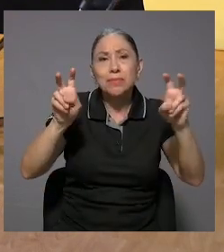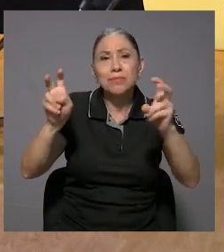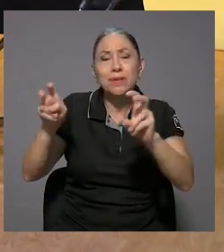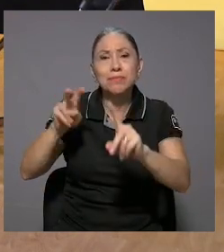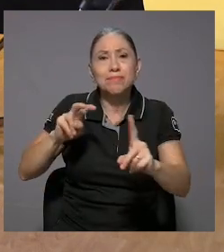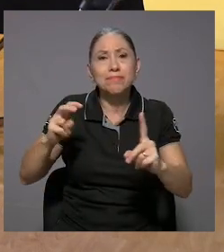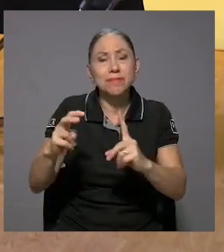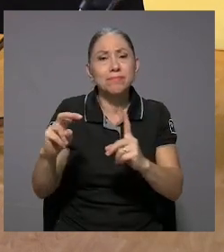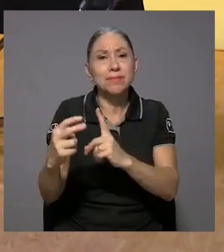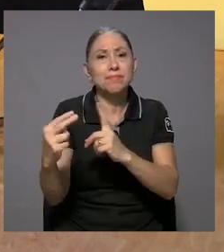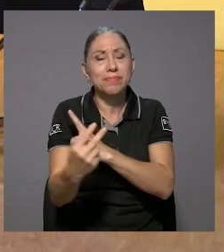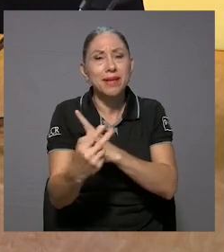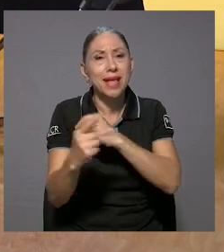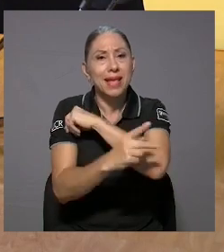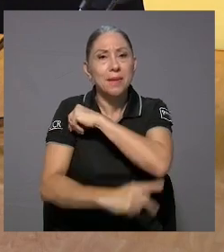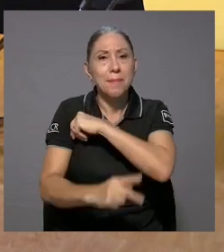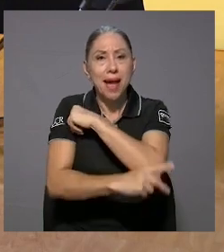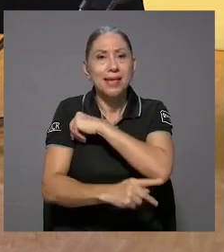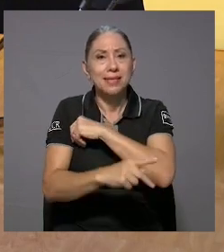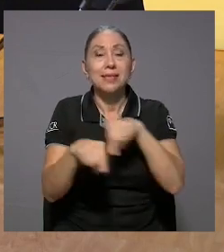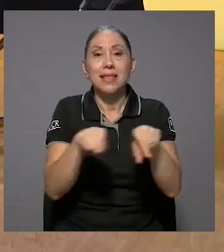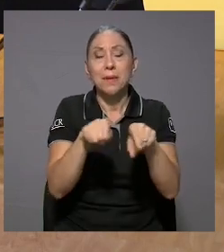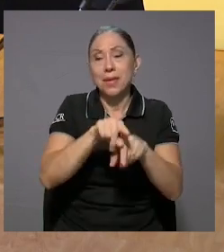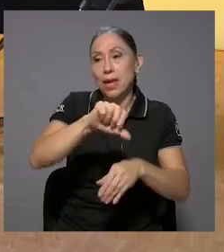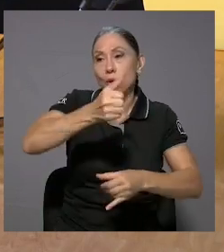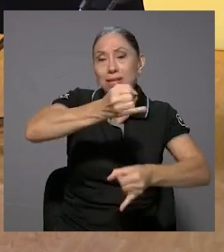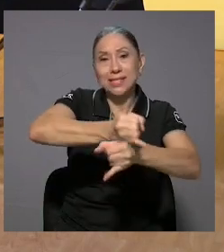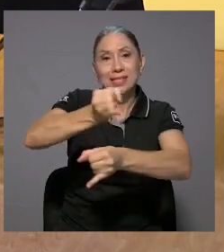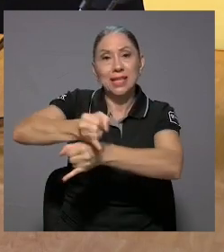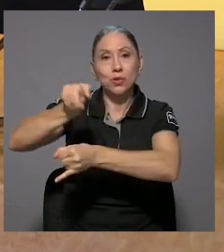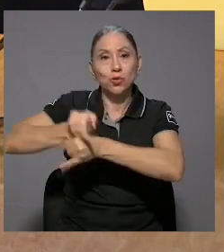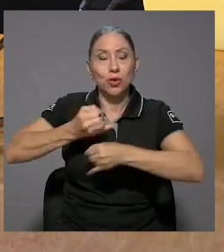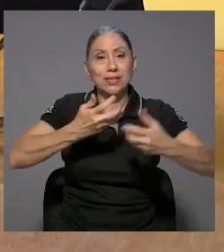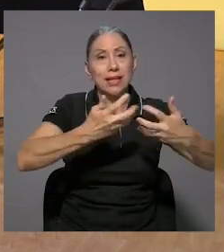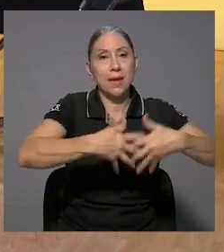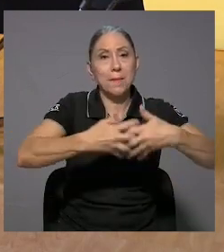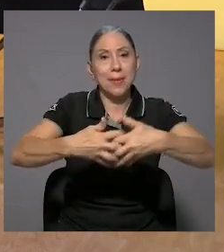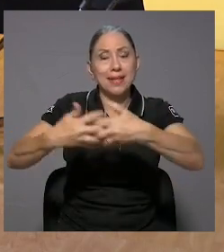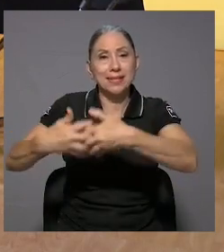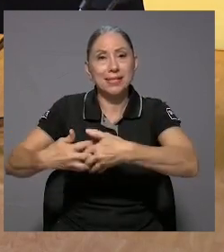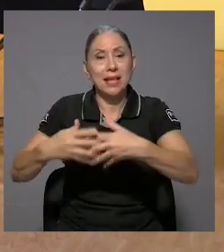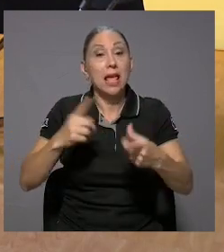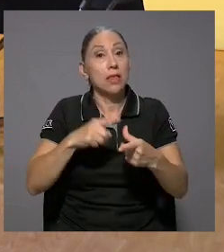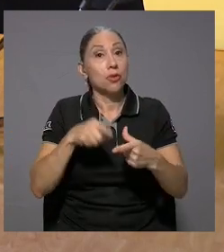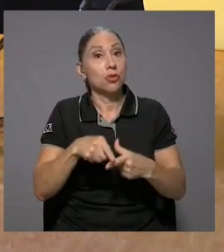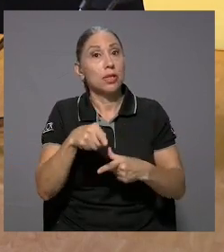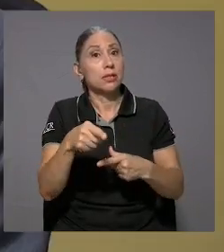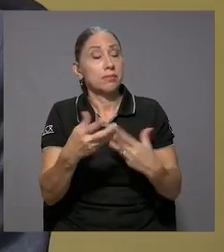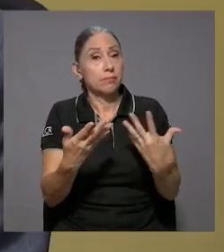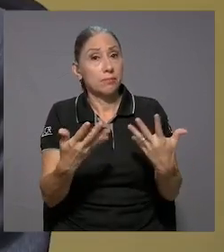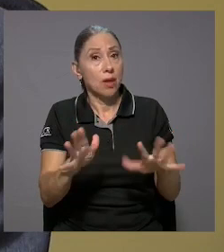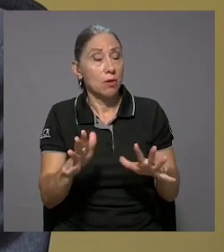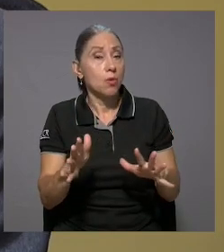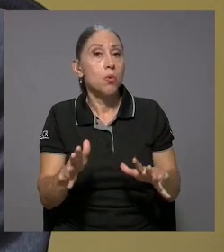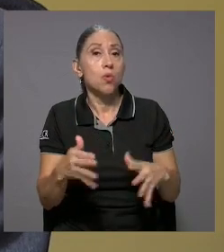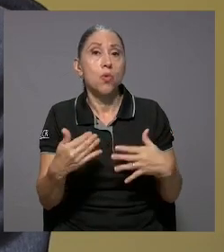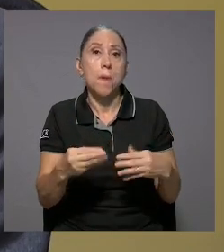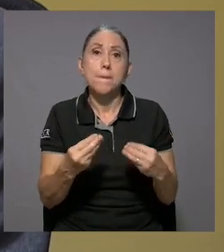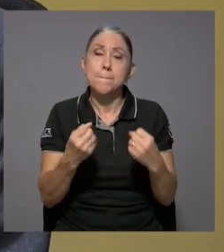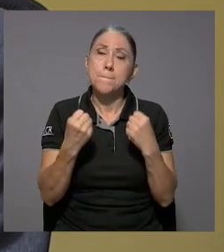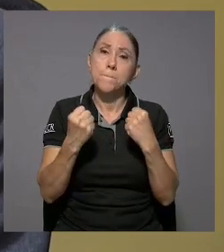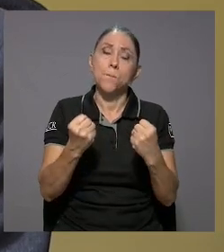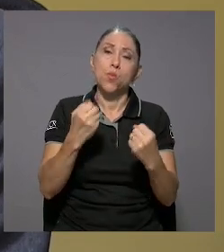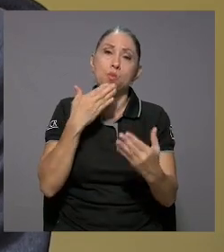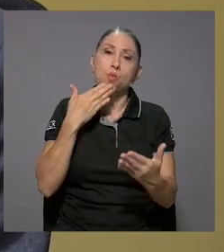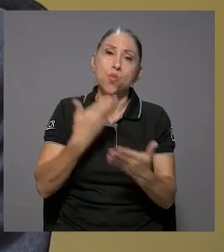de indicadores y para un montón de temáticas en el país y en otras instituciones, empresas. Entonces yo creo que